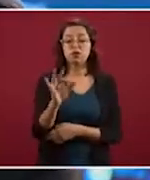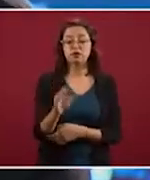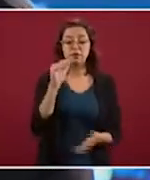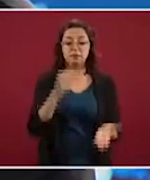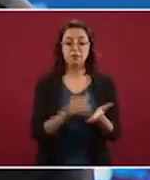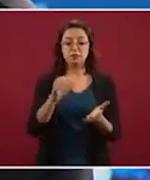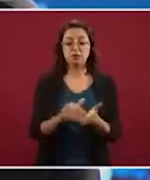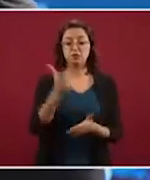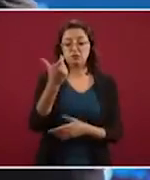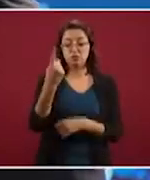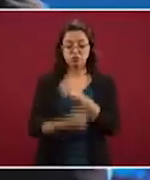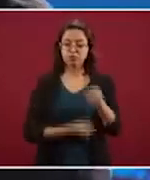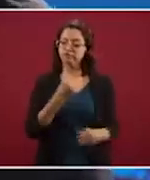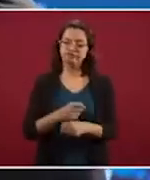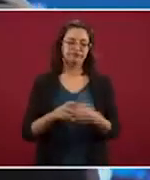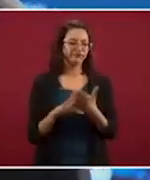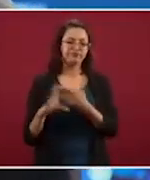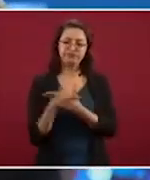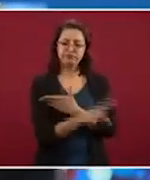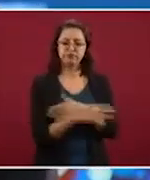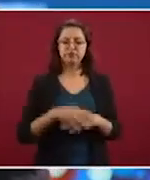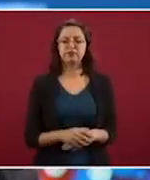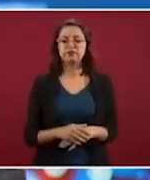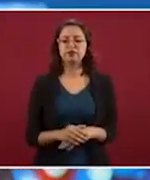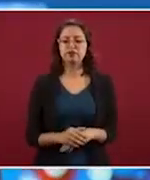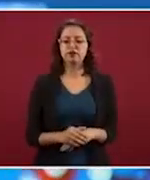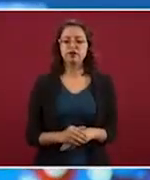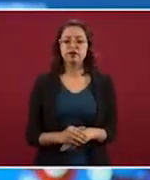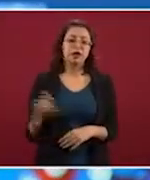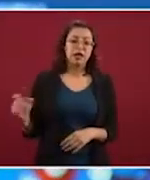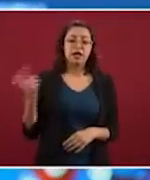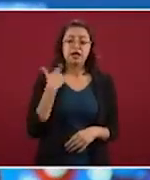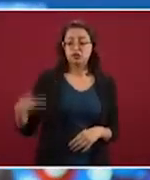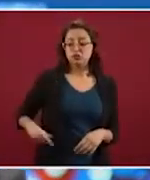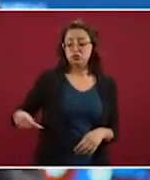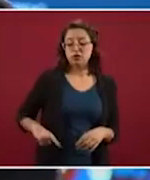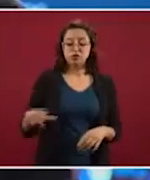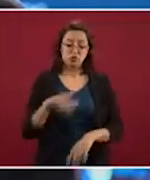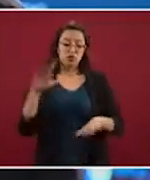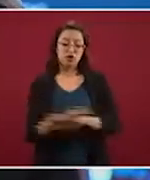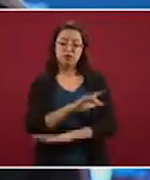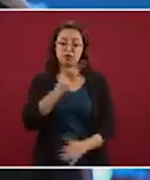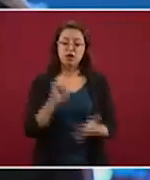240,000 millones de pesos al año. La reforma energética despojó a la CFE de la planeación,